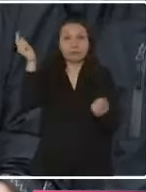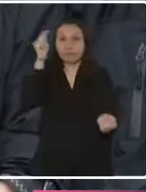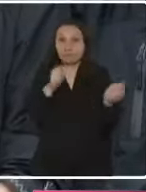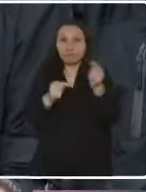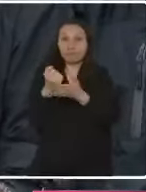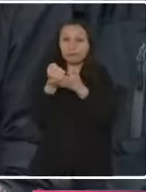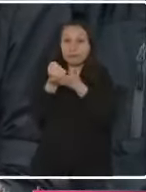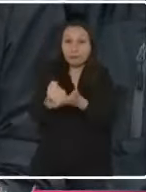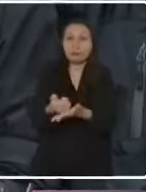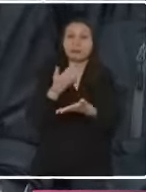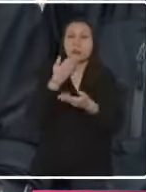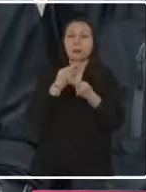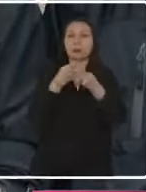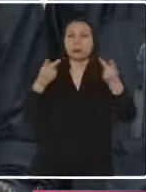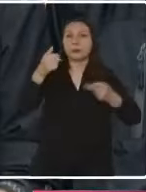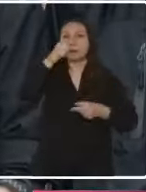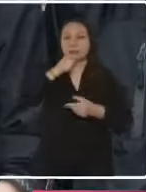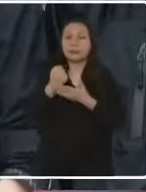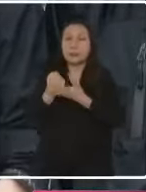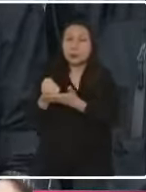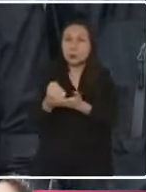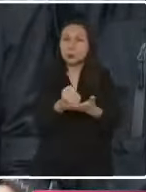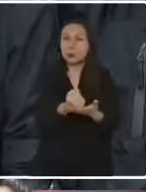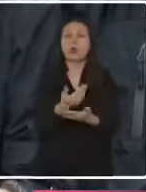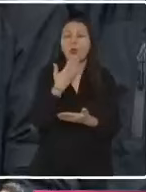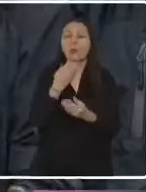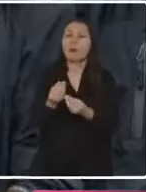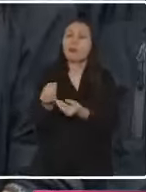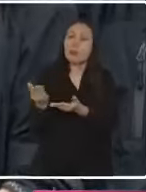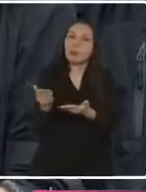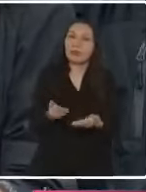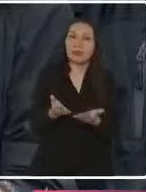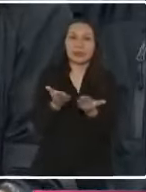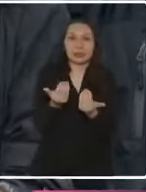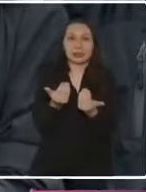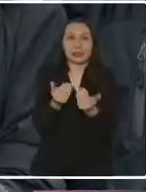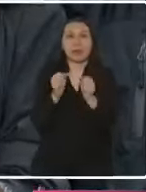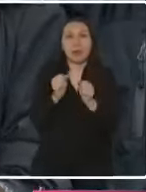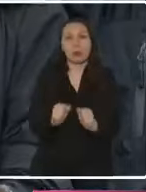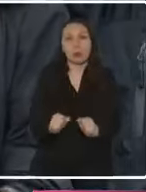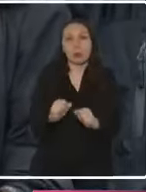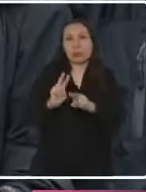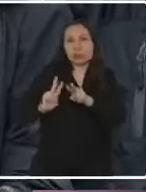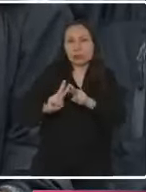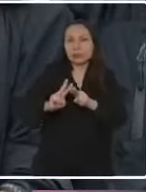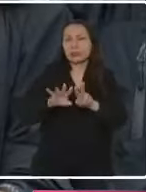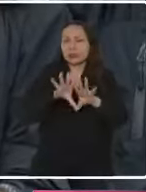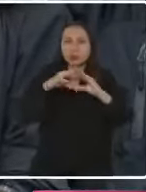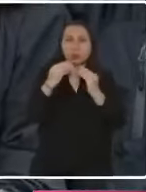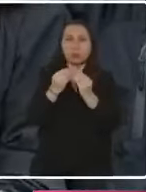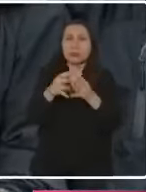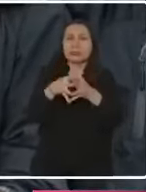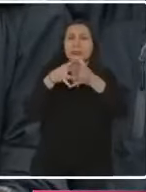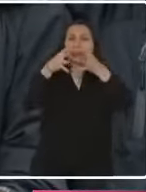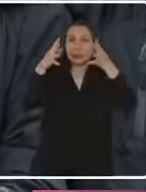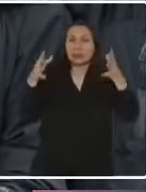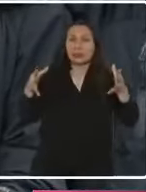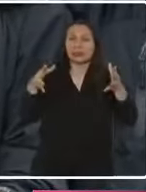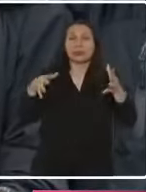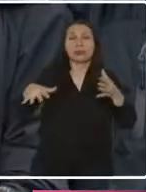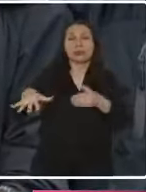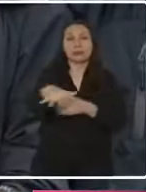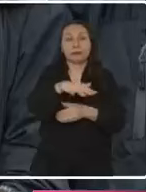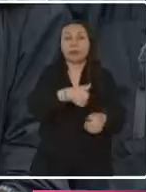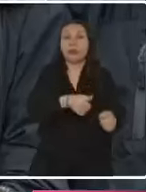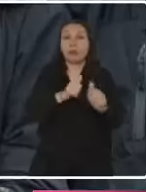como también la colaboración público-privada, será también muy bienvenida y es necesaria para poder enfrentar la total dimensión